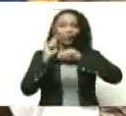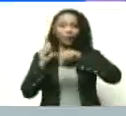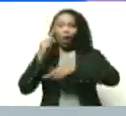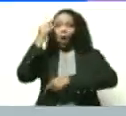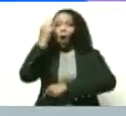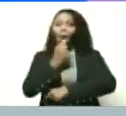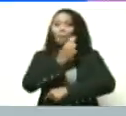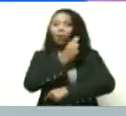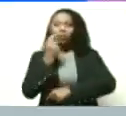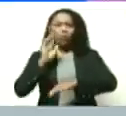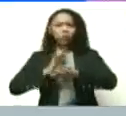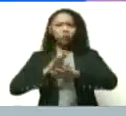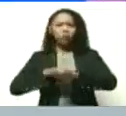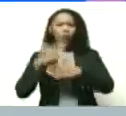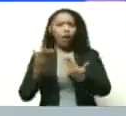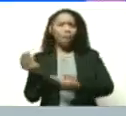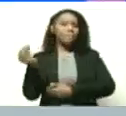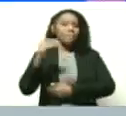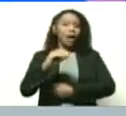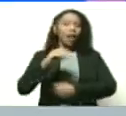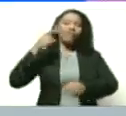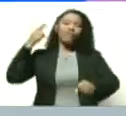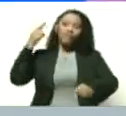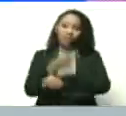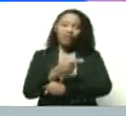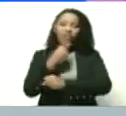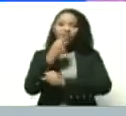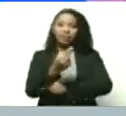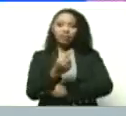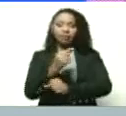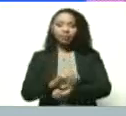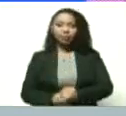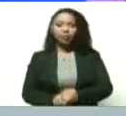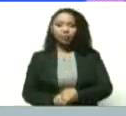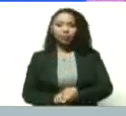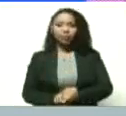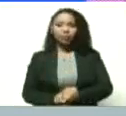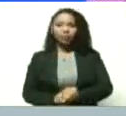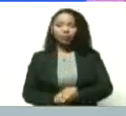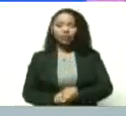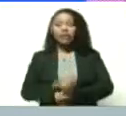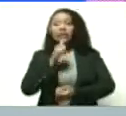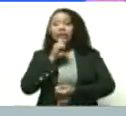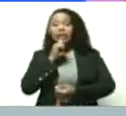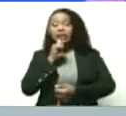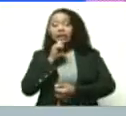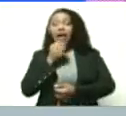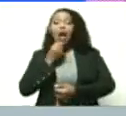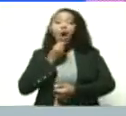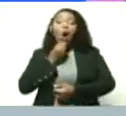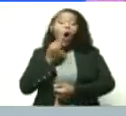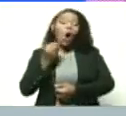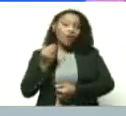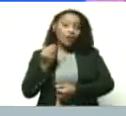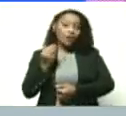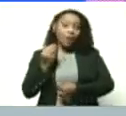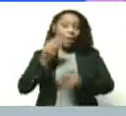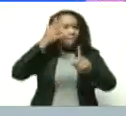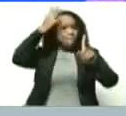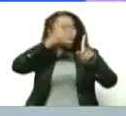compromiso, porque además debemos decirlo, quien al menos a las muy jóvenes nos ha